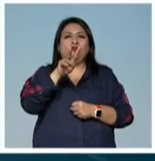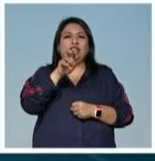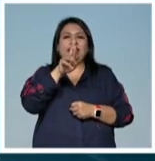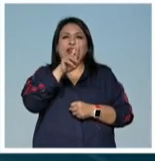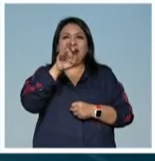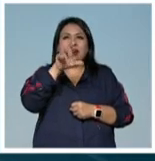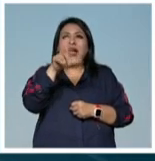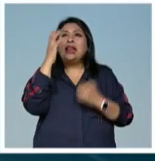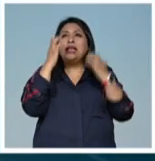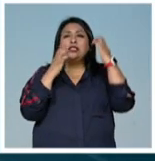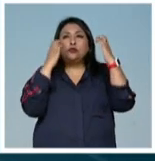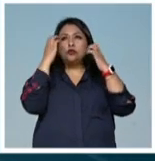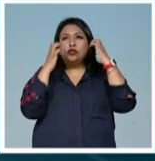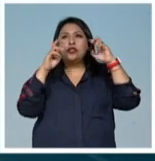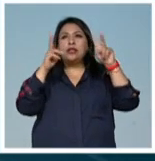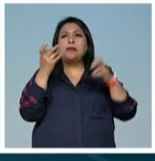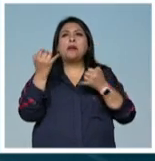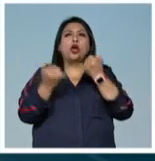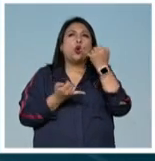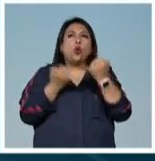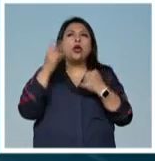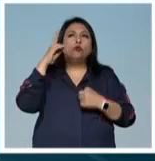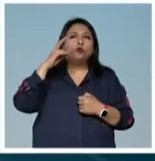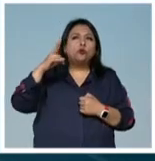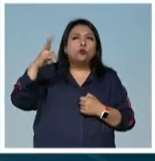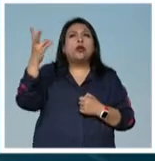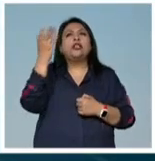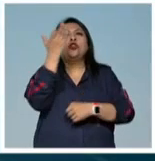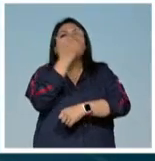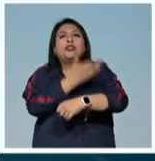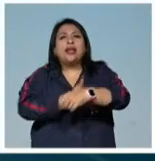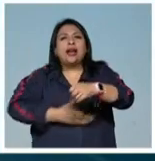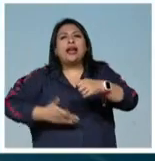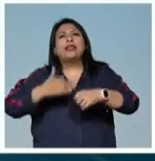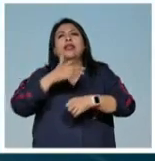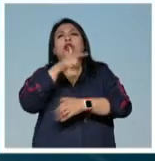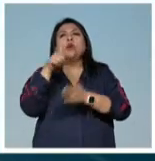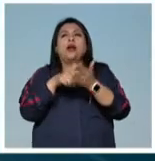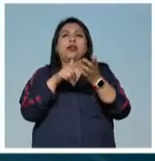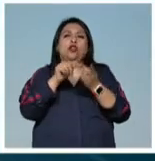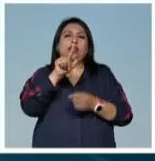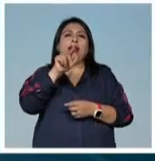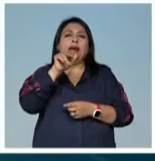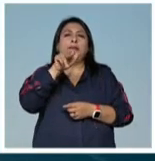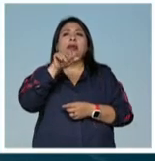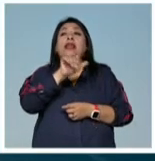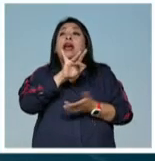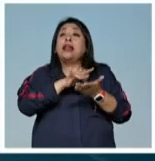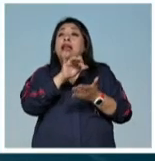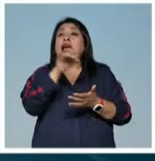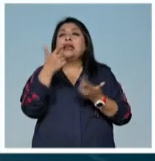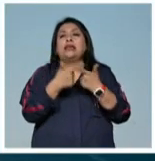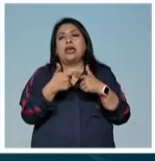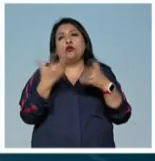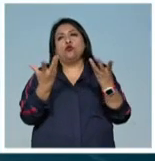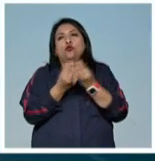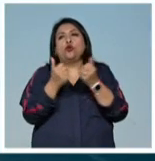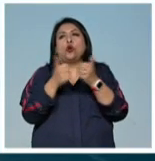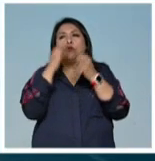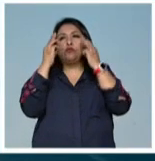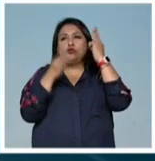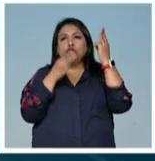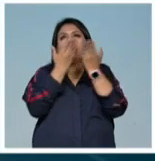Pérez la exposición Juegos, Sueños y una tardeada en la Alameda, que es posible gracias a una colaboración con el